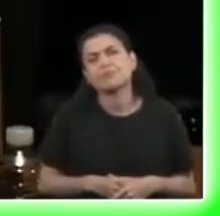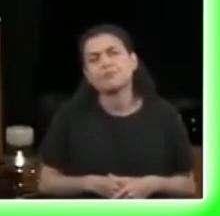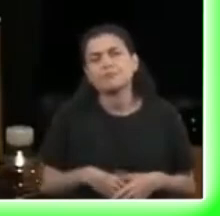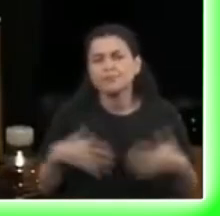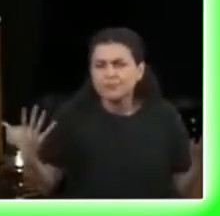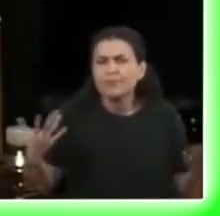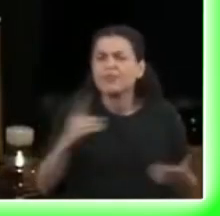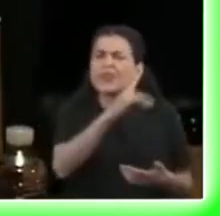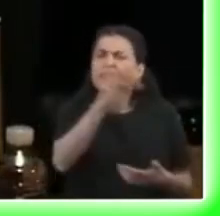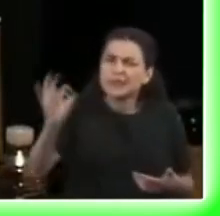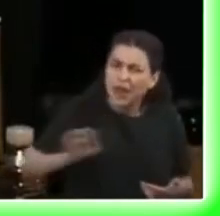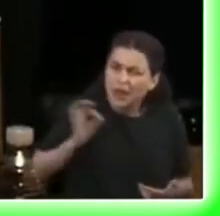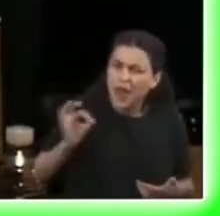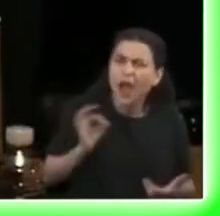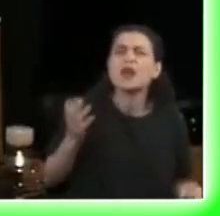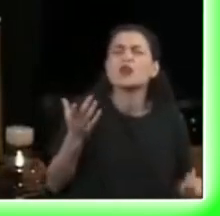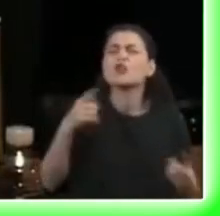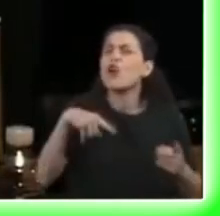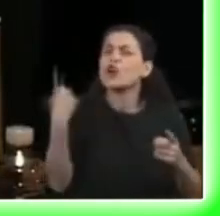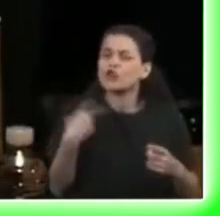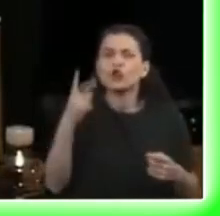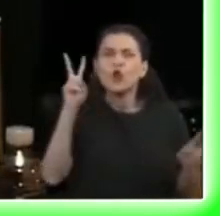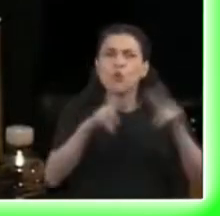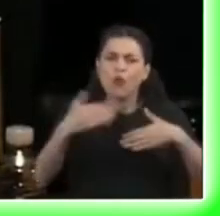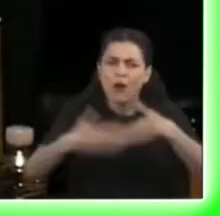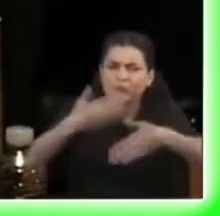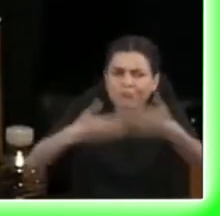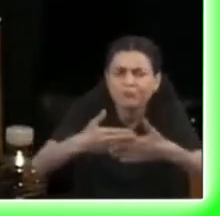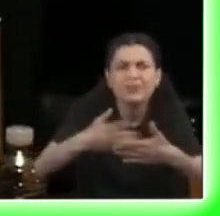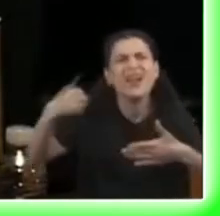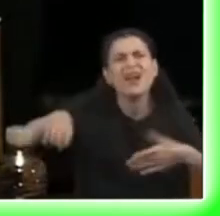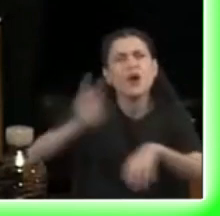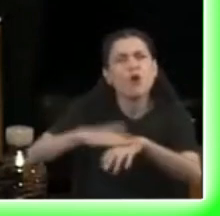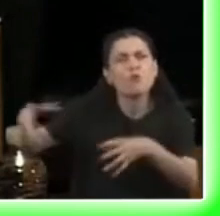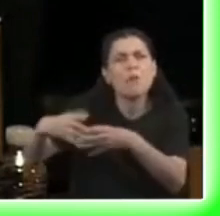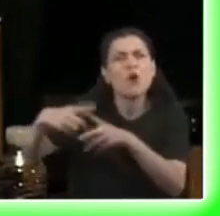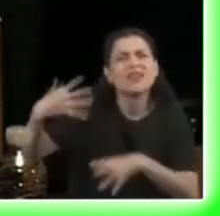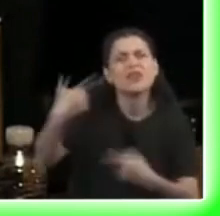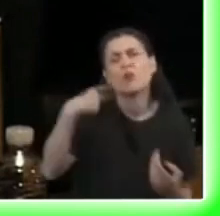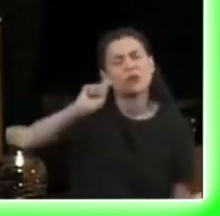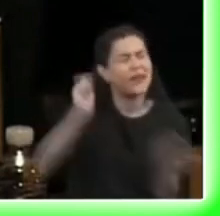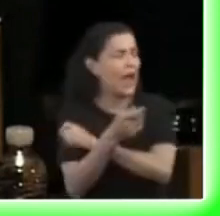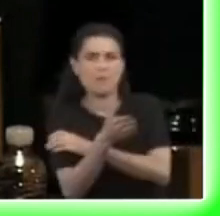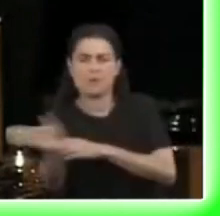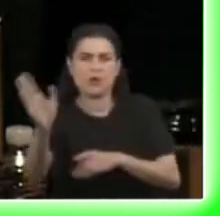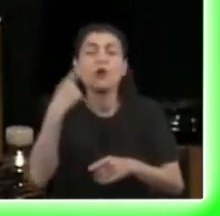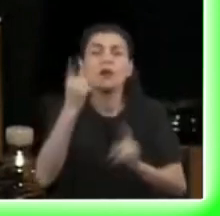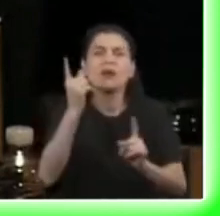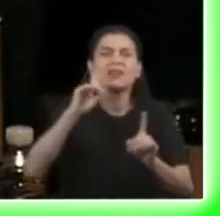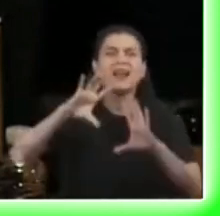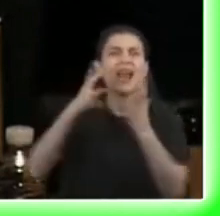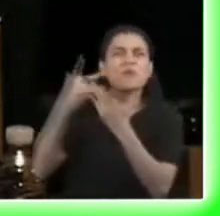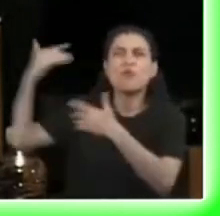Por 100 años nos desviaron de la vía del progreso por el que el resto del mundo libre siguió avanzando. Mientras todos los países